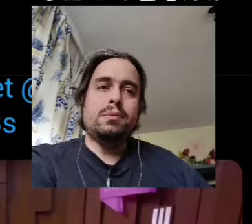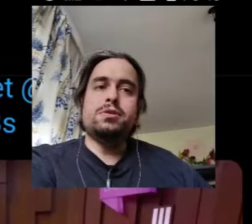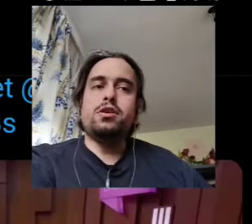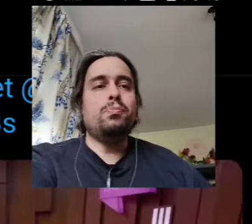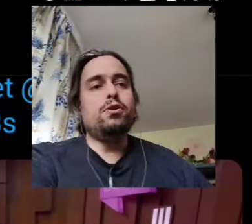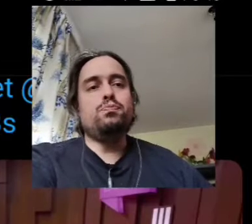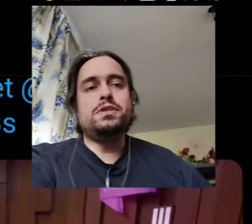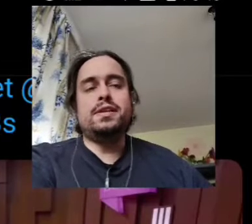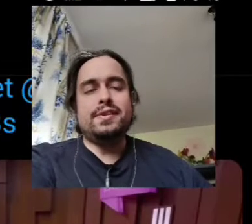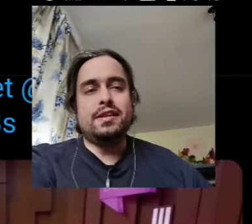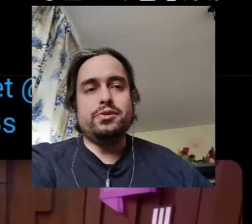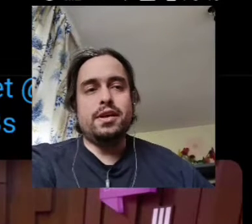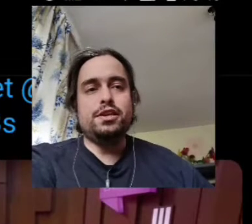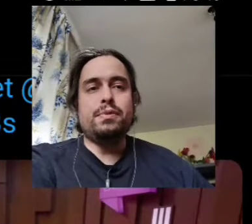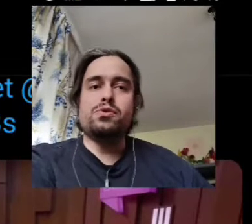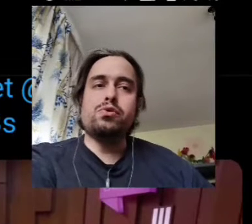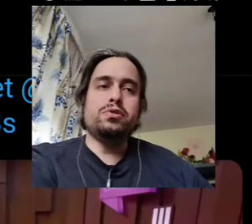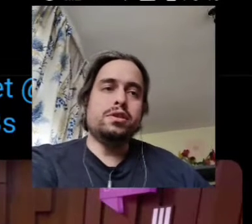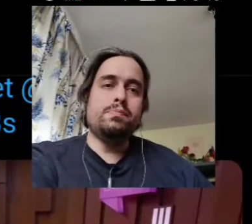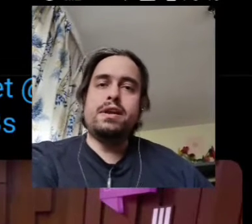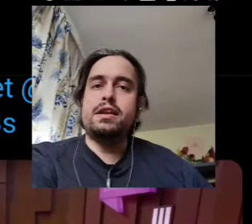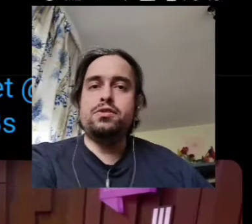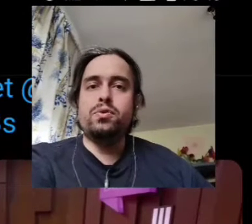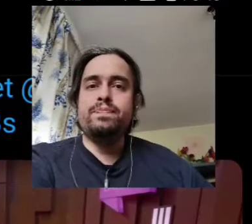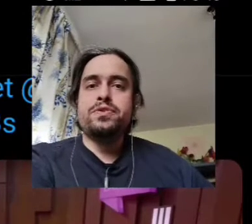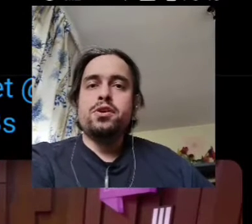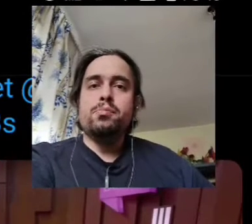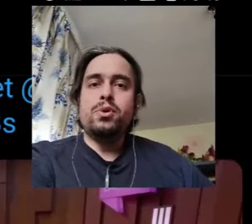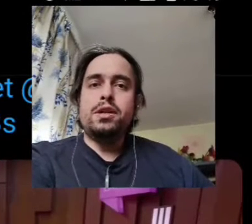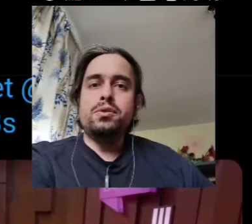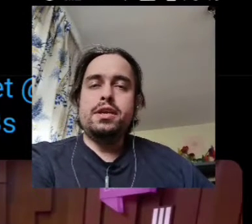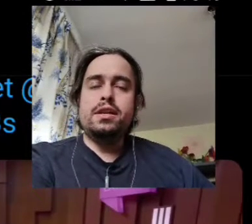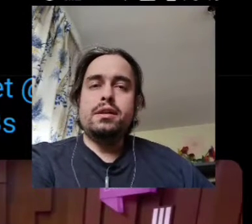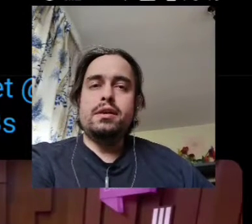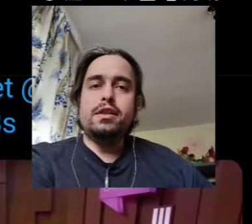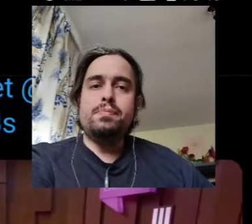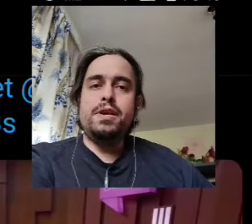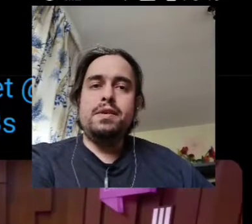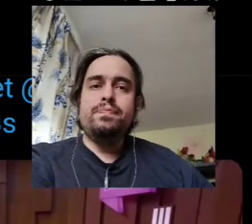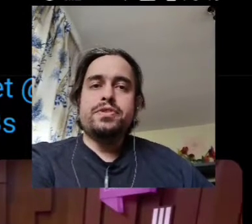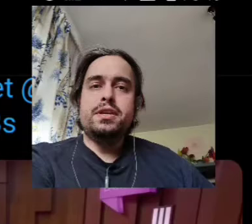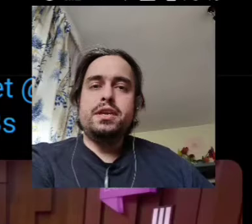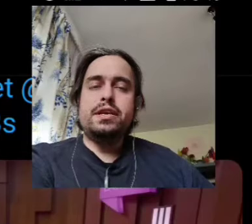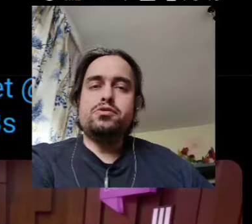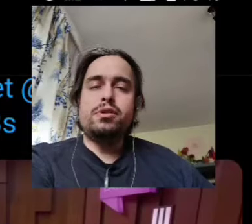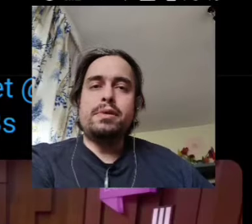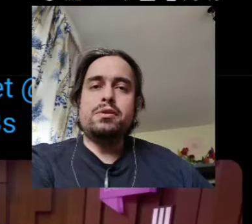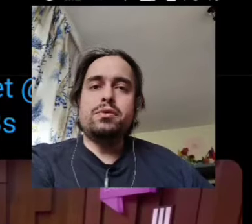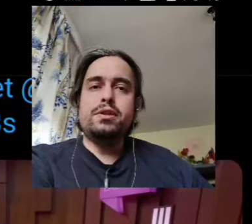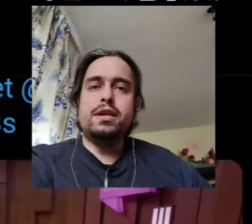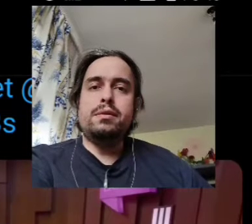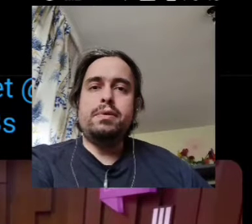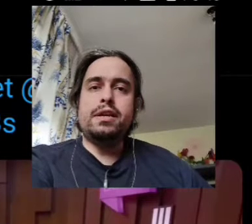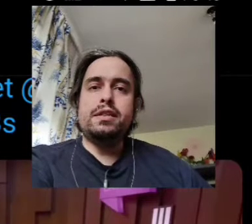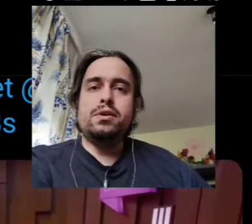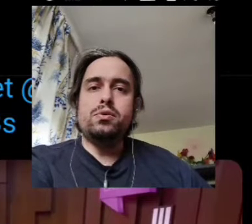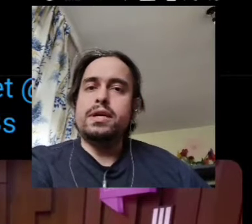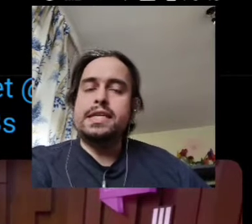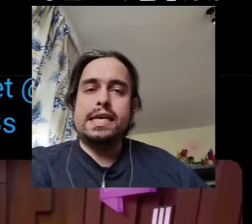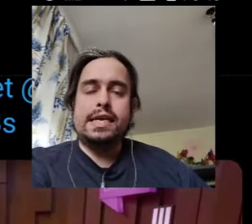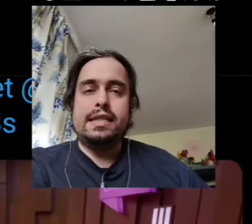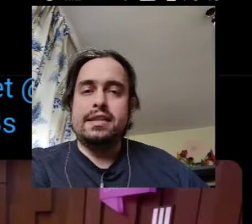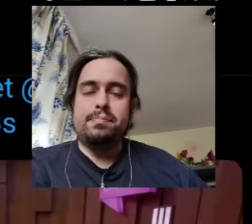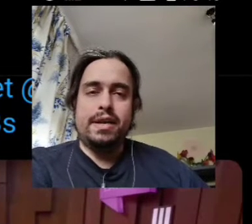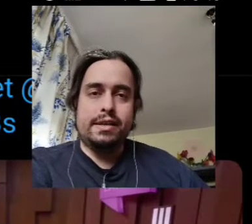encabezado por los presidentes nacionales marco cortes del pan hálito moreno del pri y jesús zambrano del perredé o